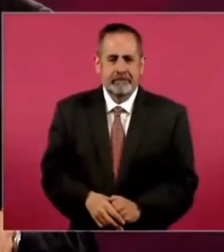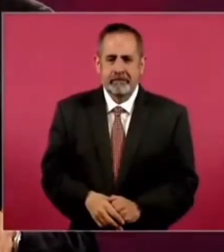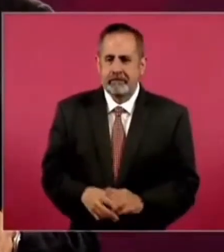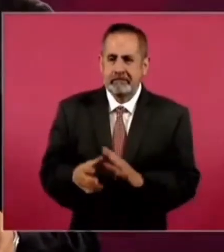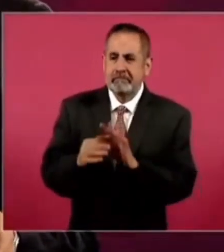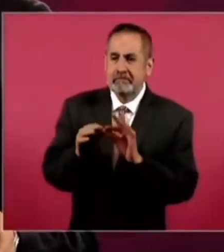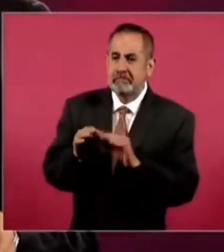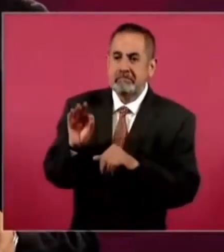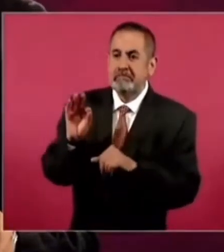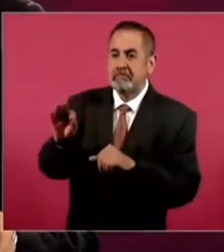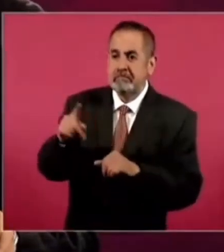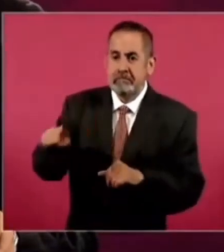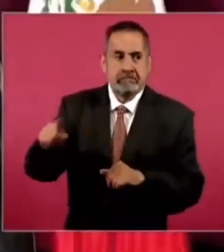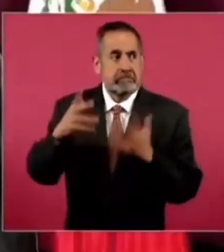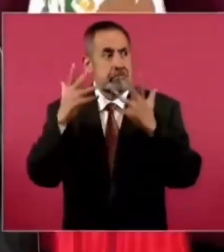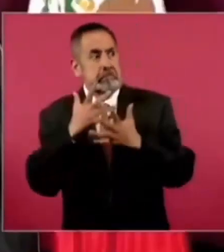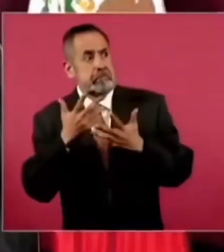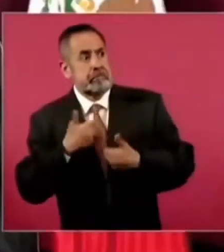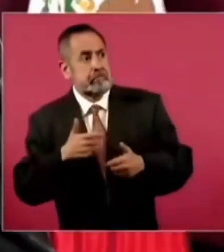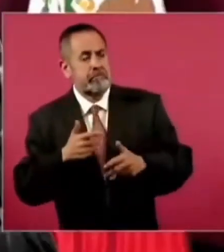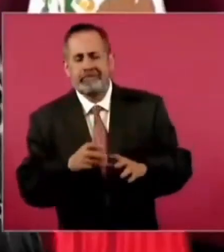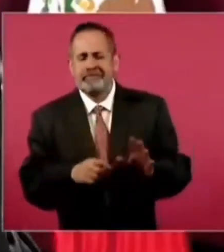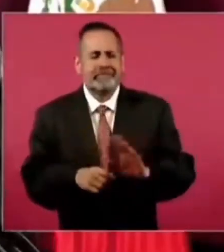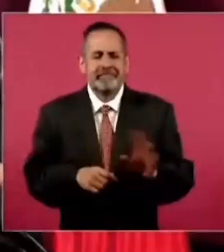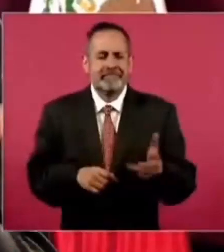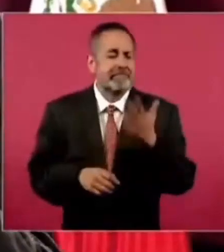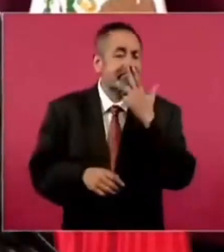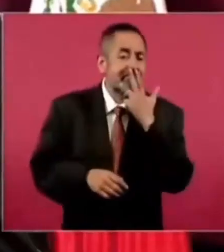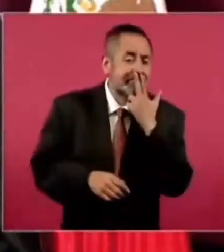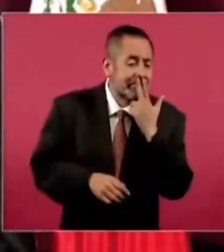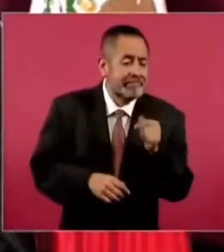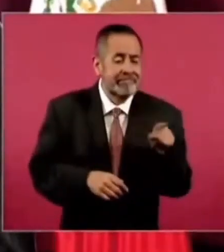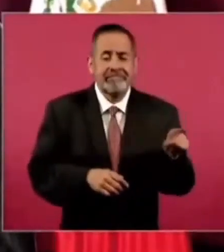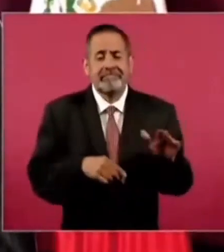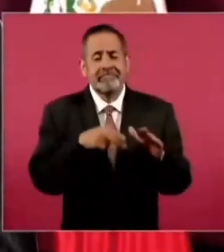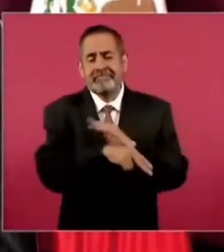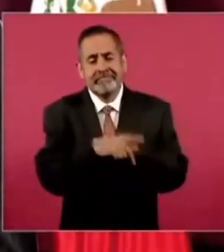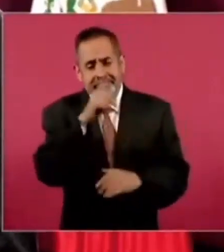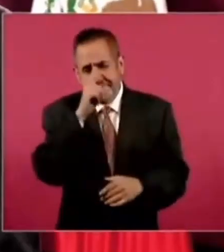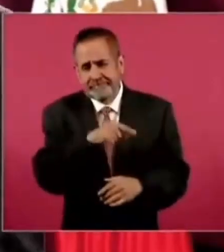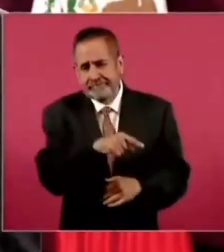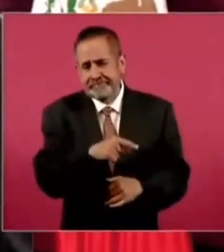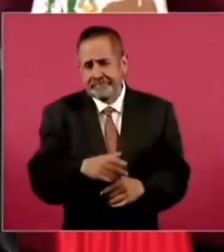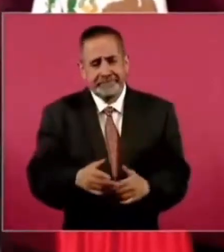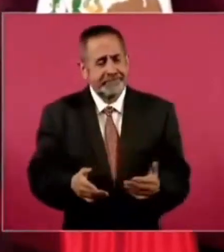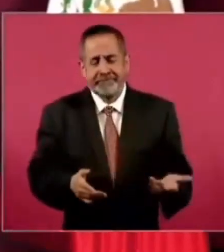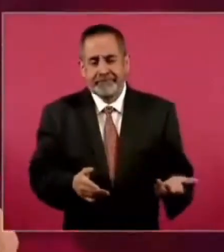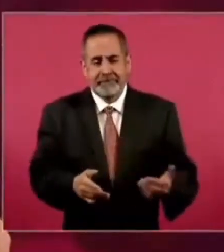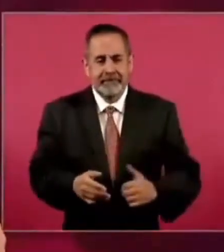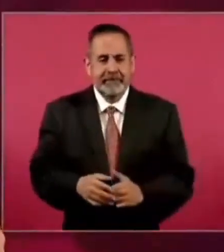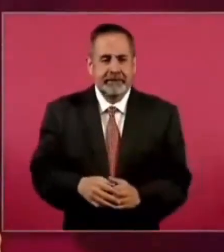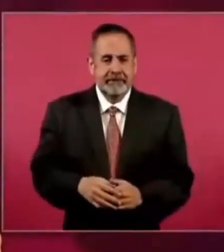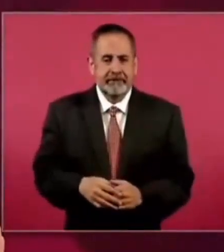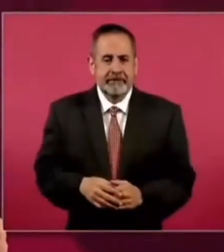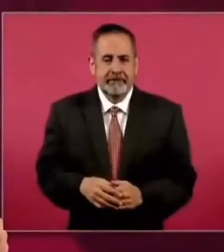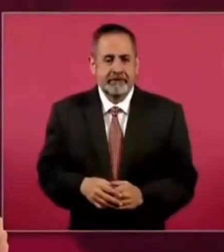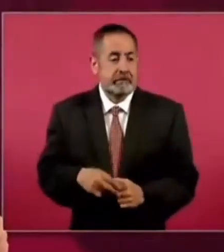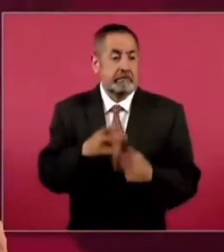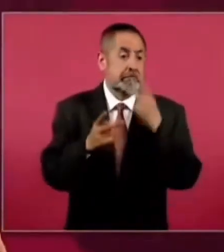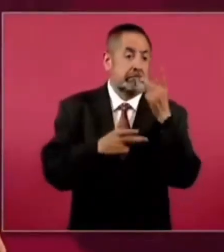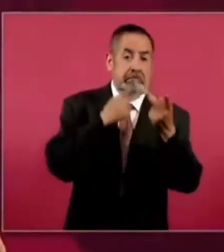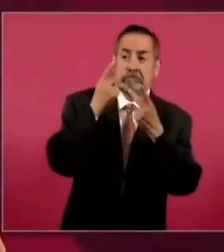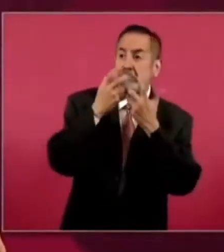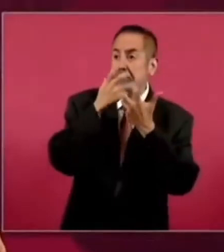espantar con eso. No les funcionó, porque no es nada más de